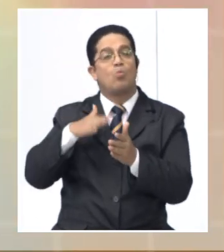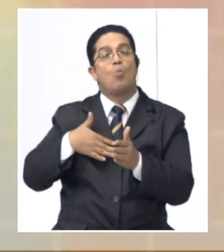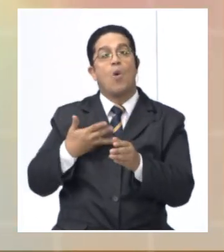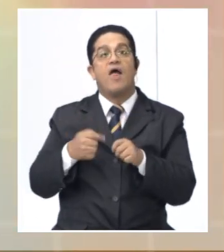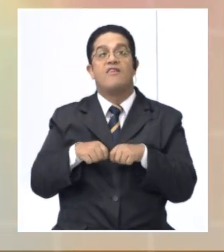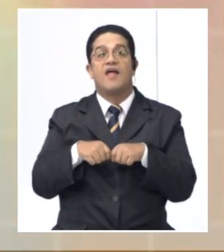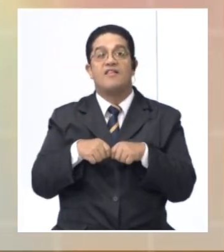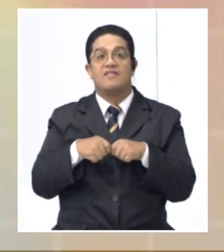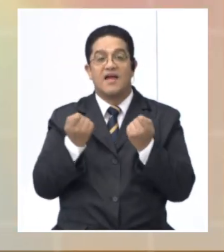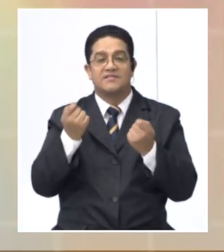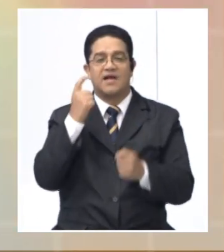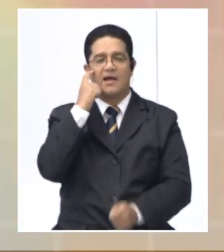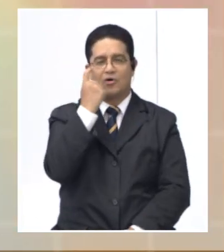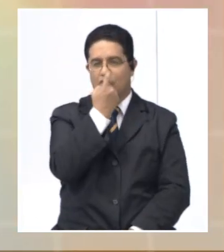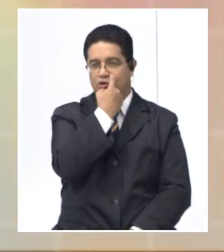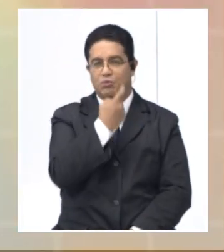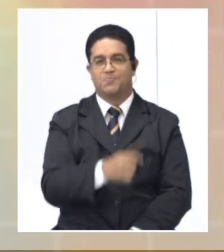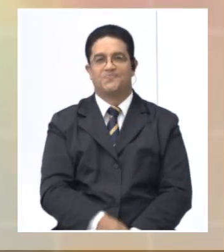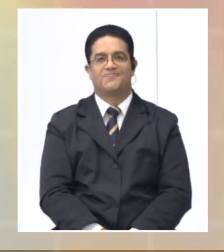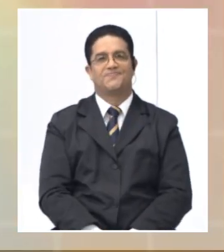causar quemaduras de la córnea.